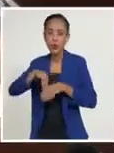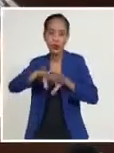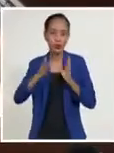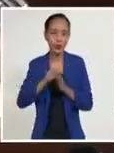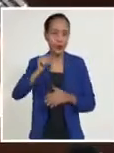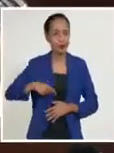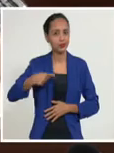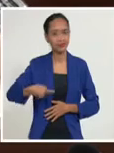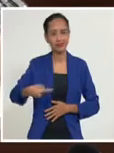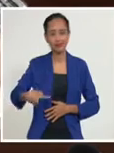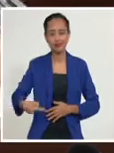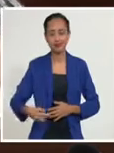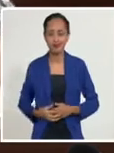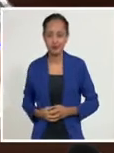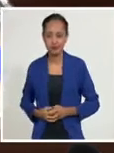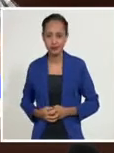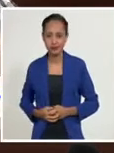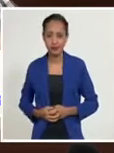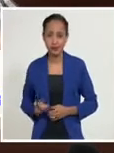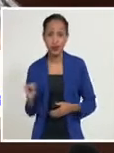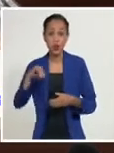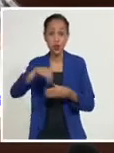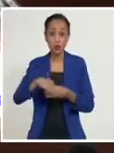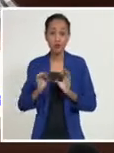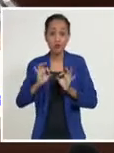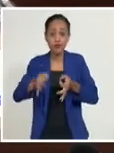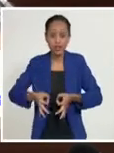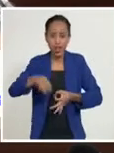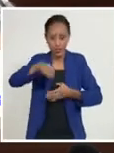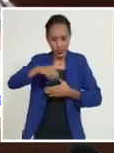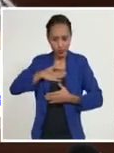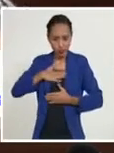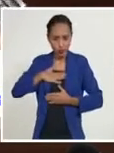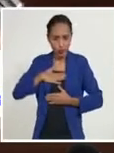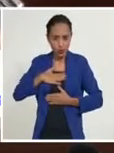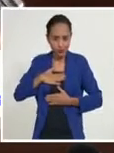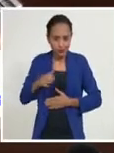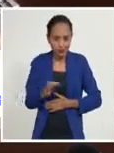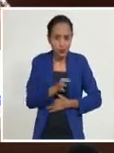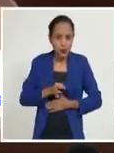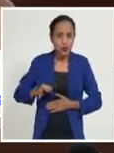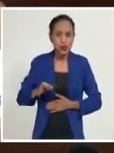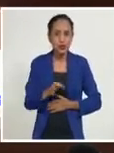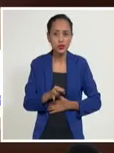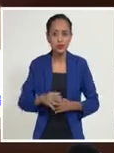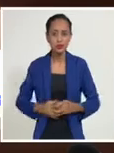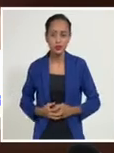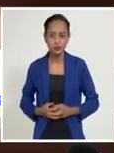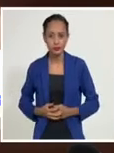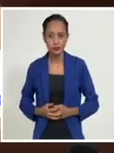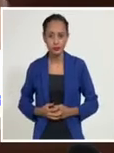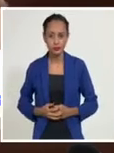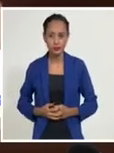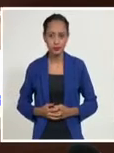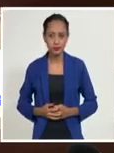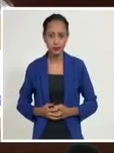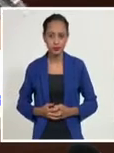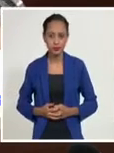el mismo hay una inclusión que es verdadera que viene de adentro que están los precios también lo que la inclusión